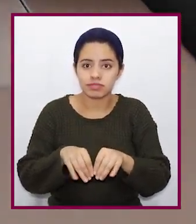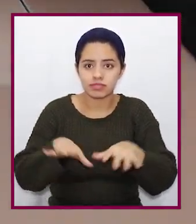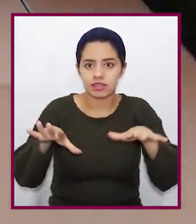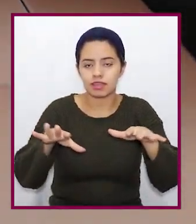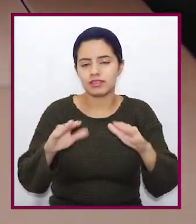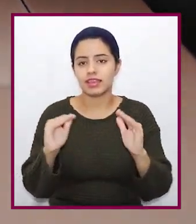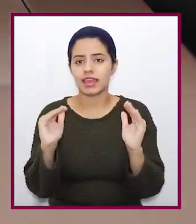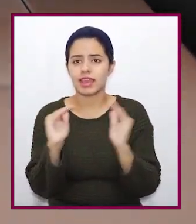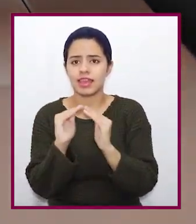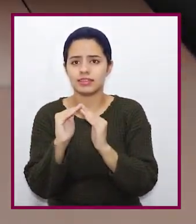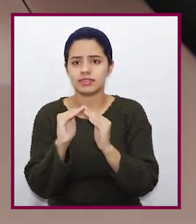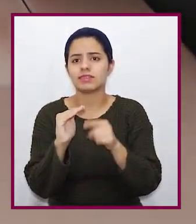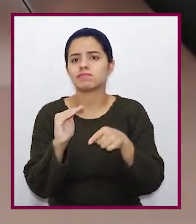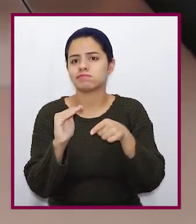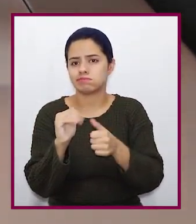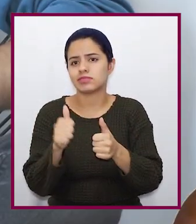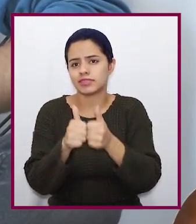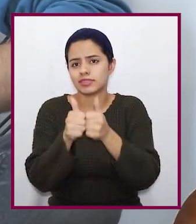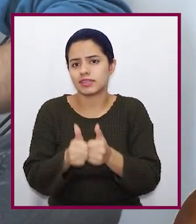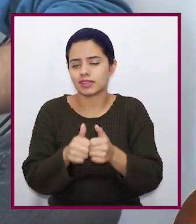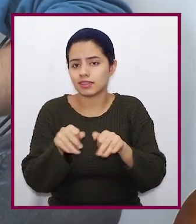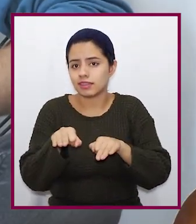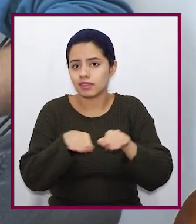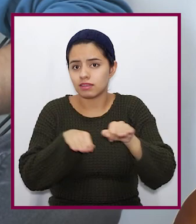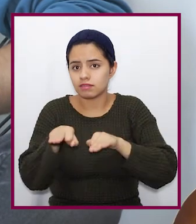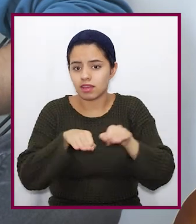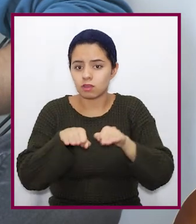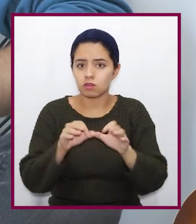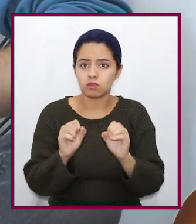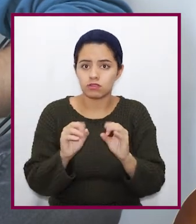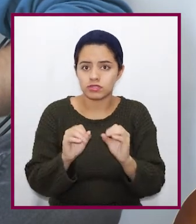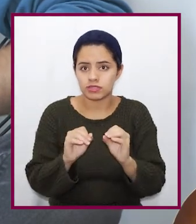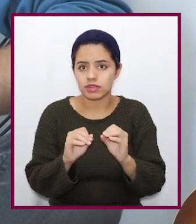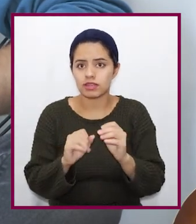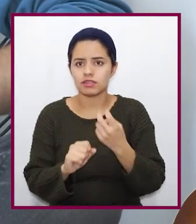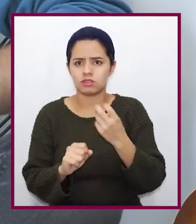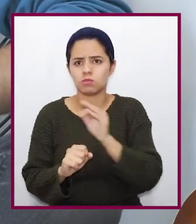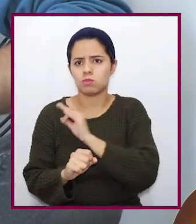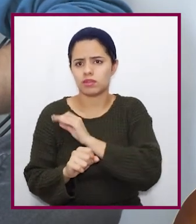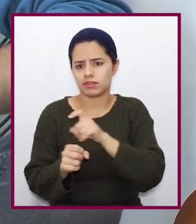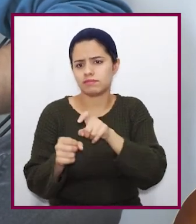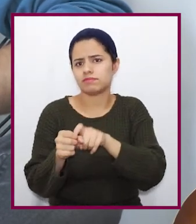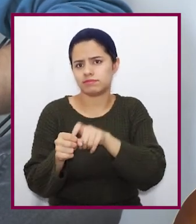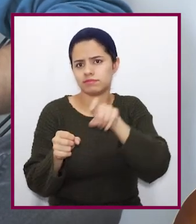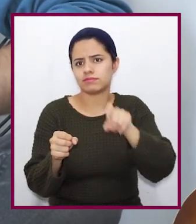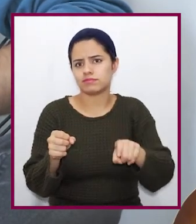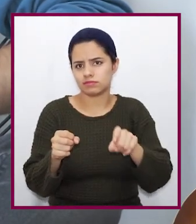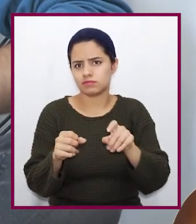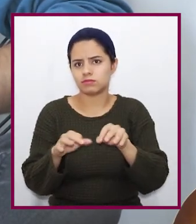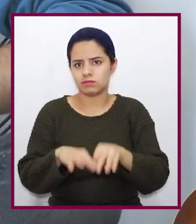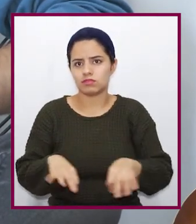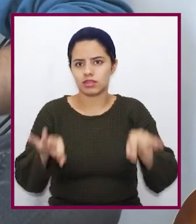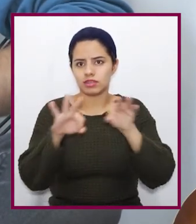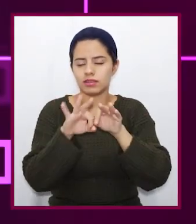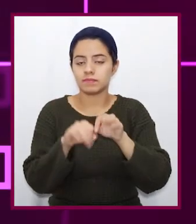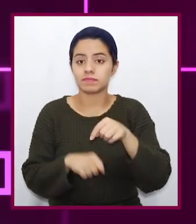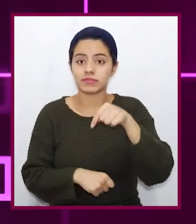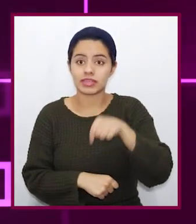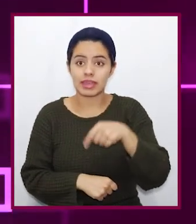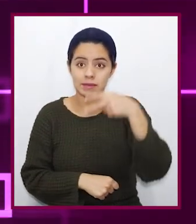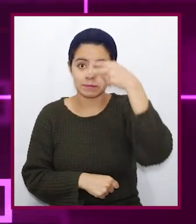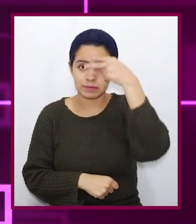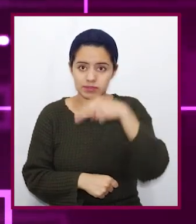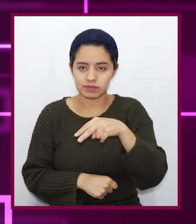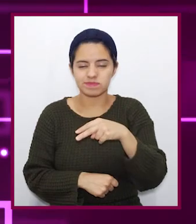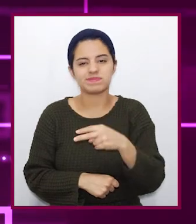ha normalizado para ciertos tipos de empleo, el derecho a la desconexión también es muy importante. En nuestro país todavía falta